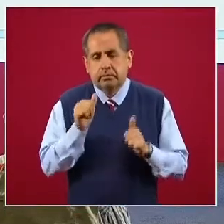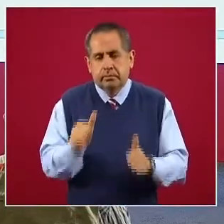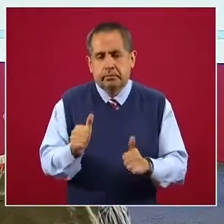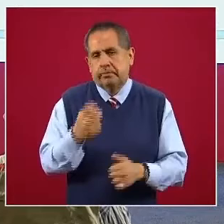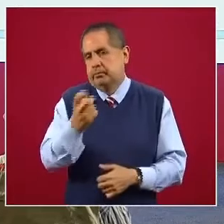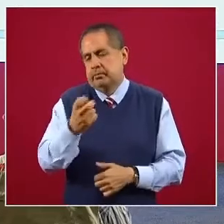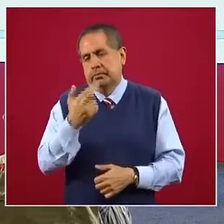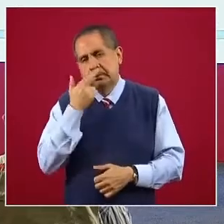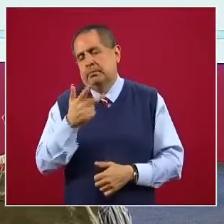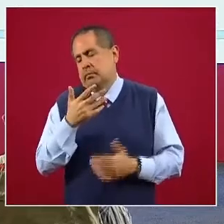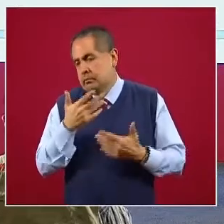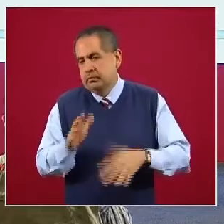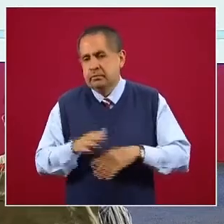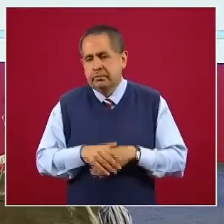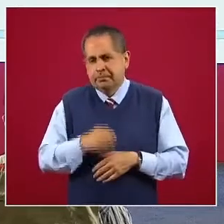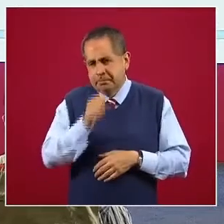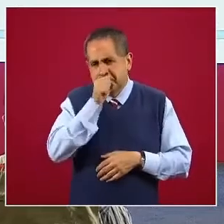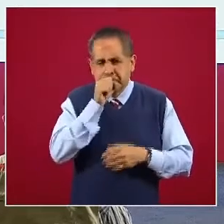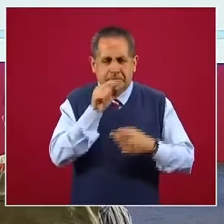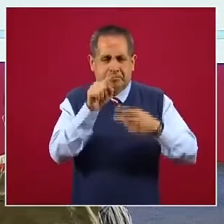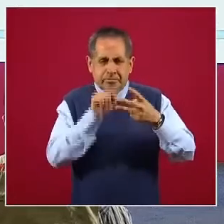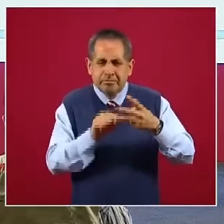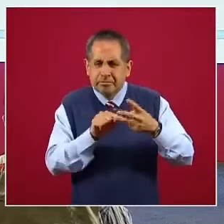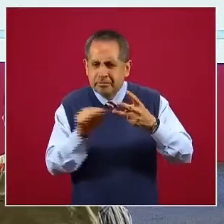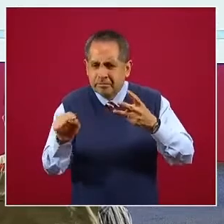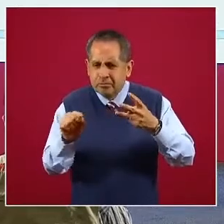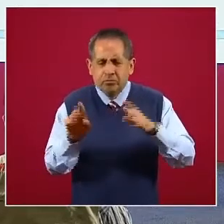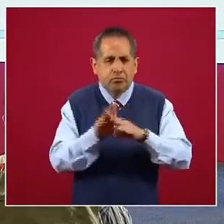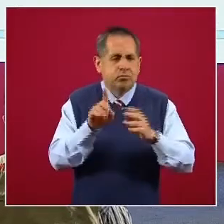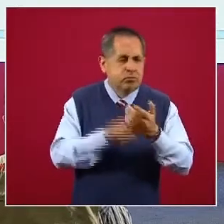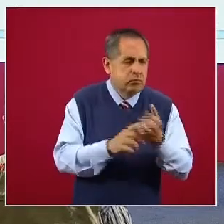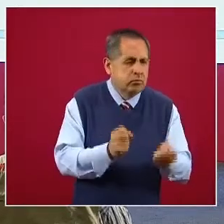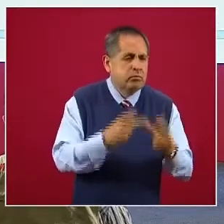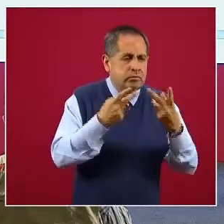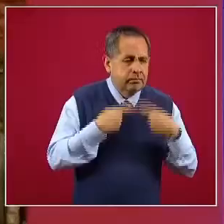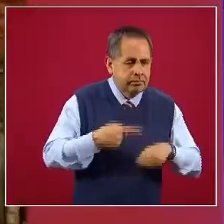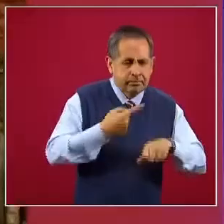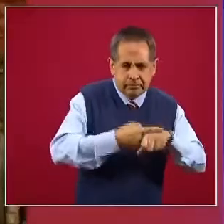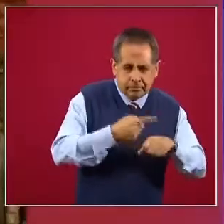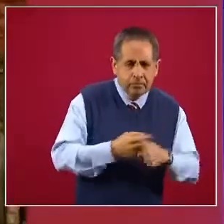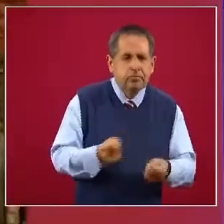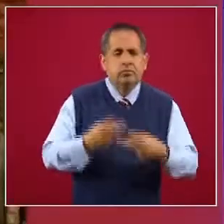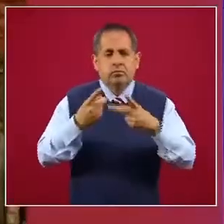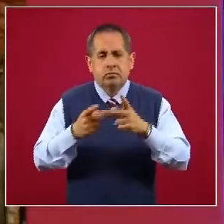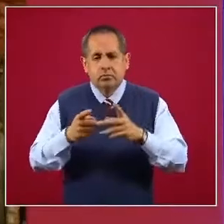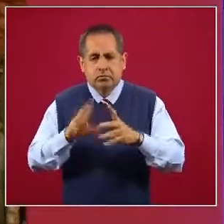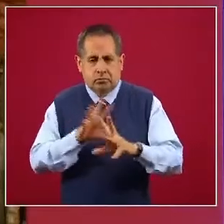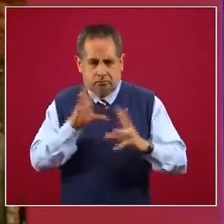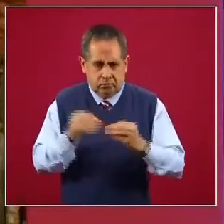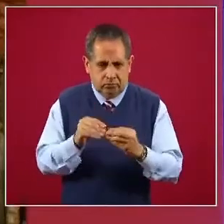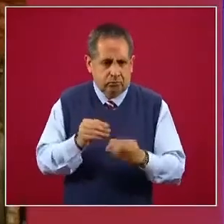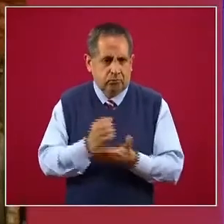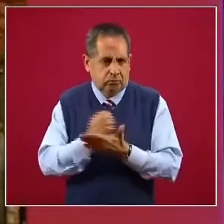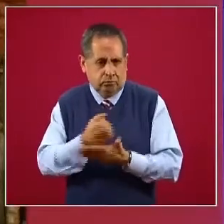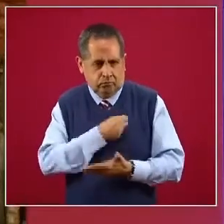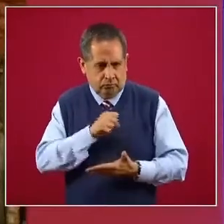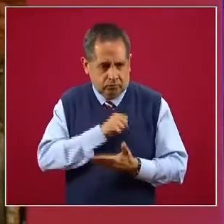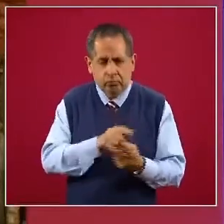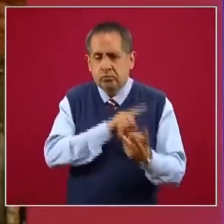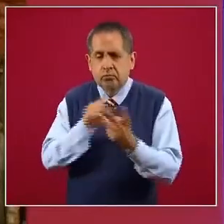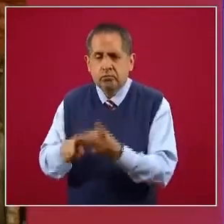ustedes también van a poder encontrar los datos, tanto para los casos como para las defunciones estimados, para que puedan tener